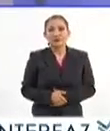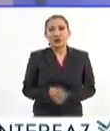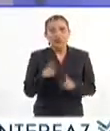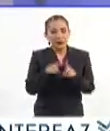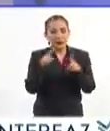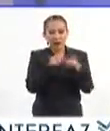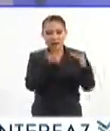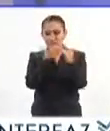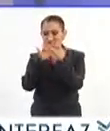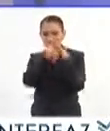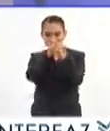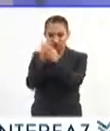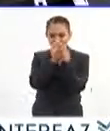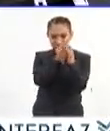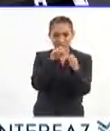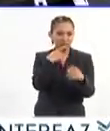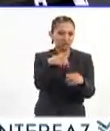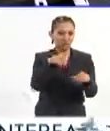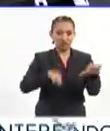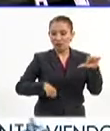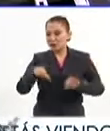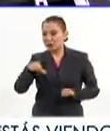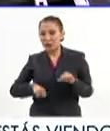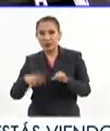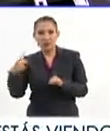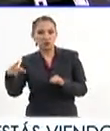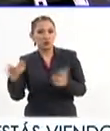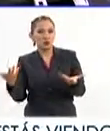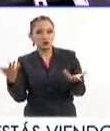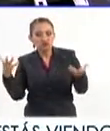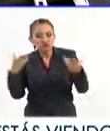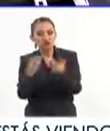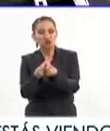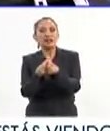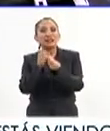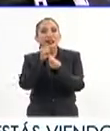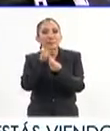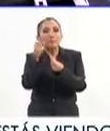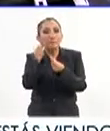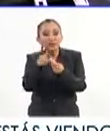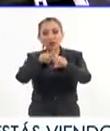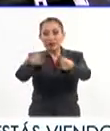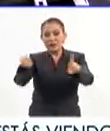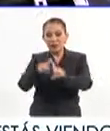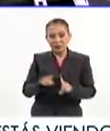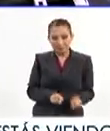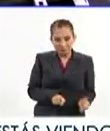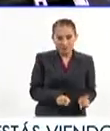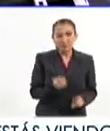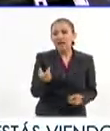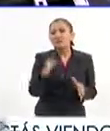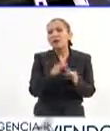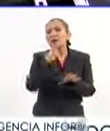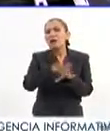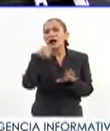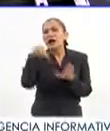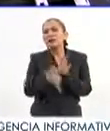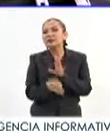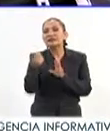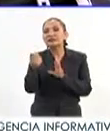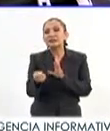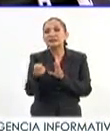muchas alianzas, con muchas distintas dinámicas que los unificaban y al mismo tiempo los diferenciaban. Platícanos un poco más a